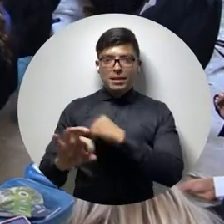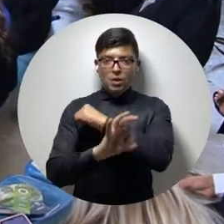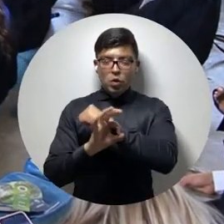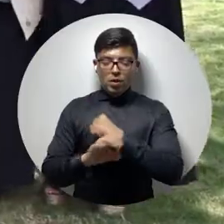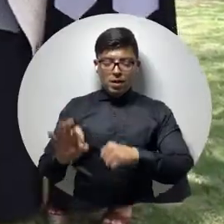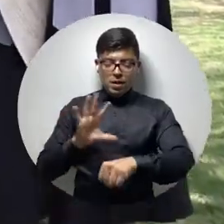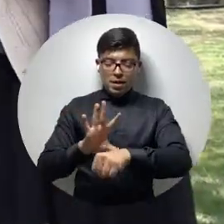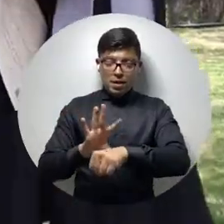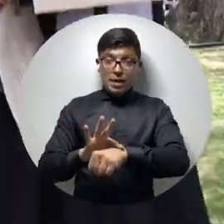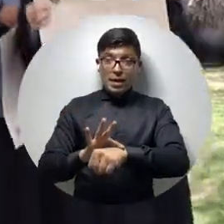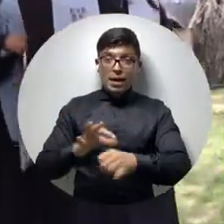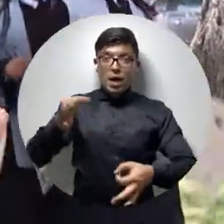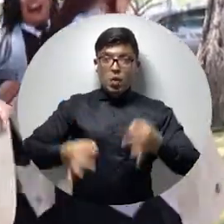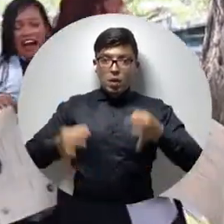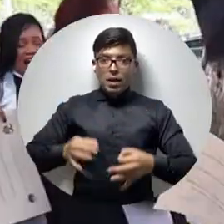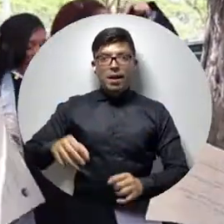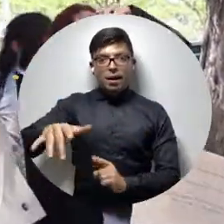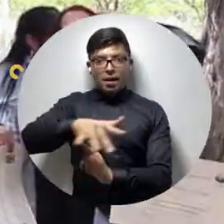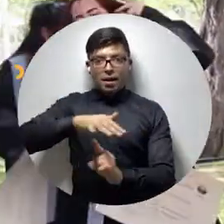clínica, jurídica y forense.